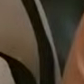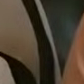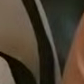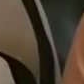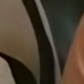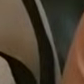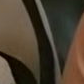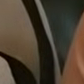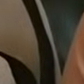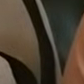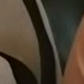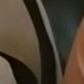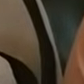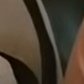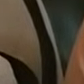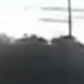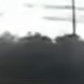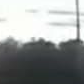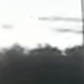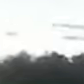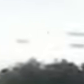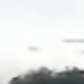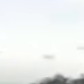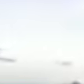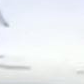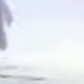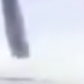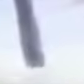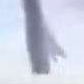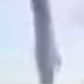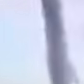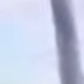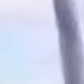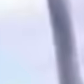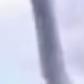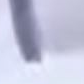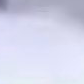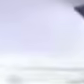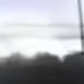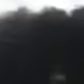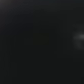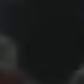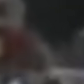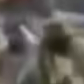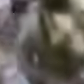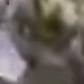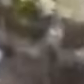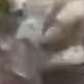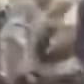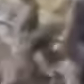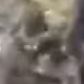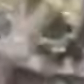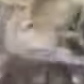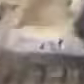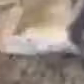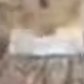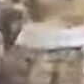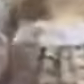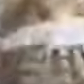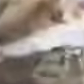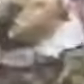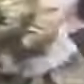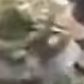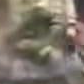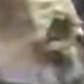un cholero, tú eres cholero. Yo voy a fundar una comparsa de los choleros, eres un cholero. Ahora